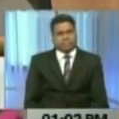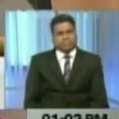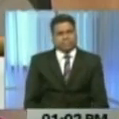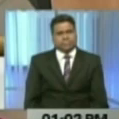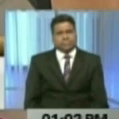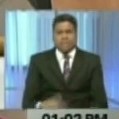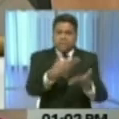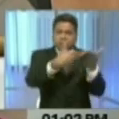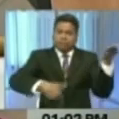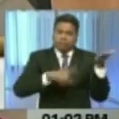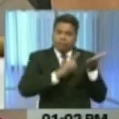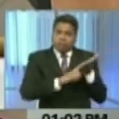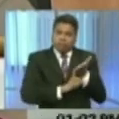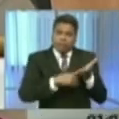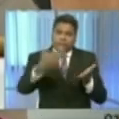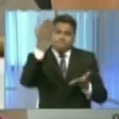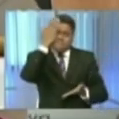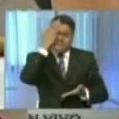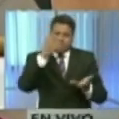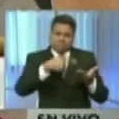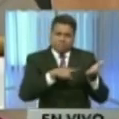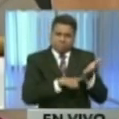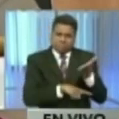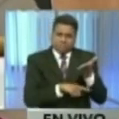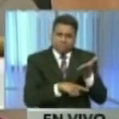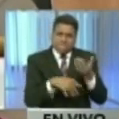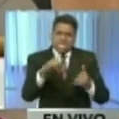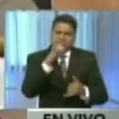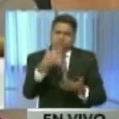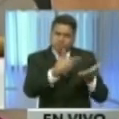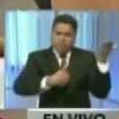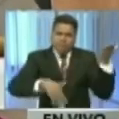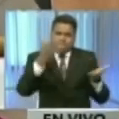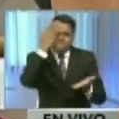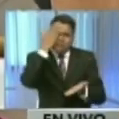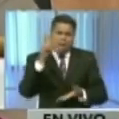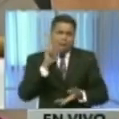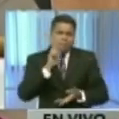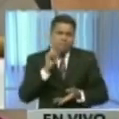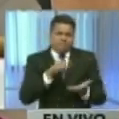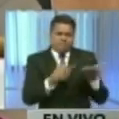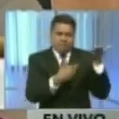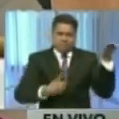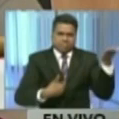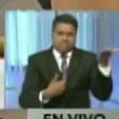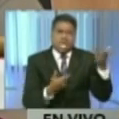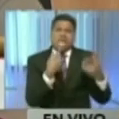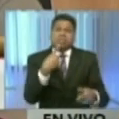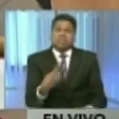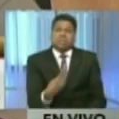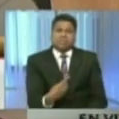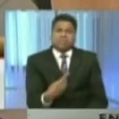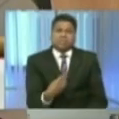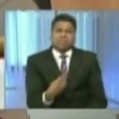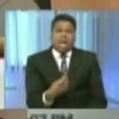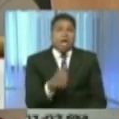El informe pirata, incluso, que es apenas un primer paso, remite a otros